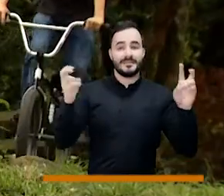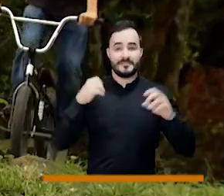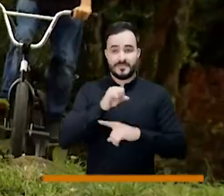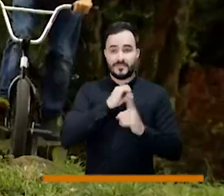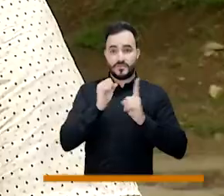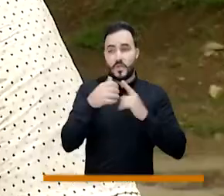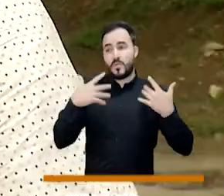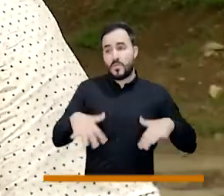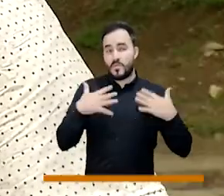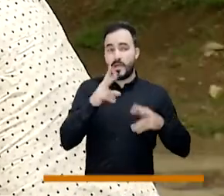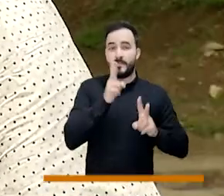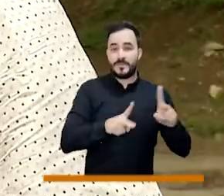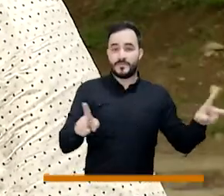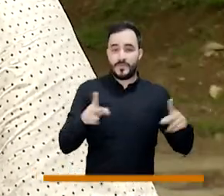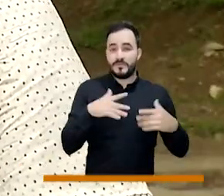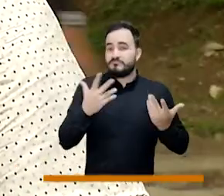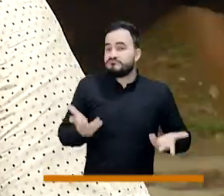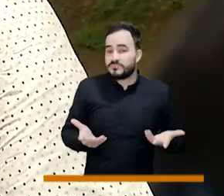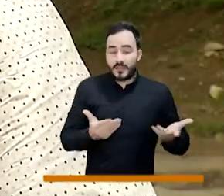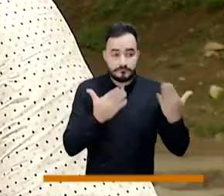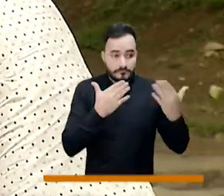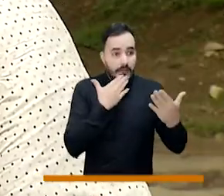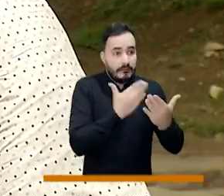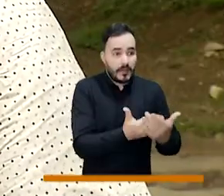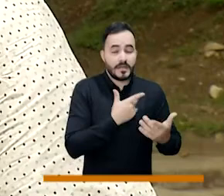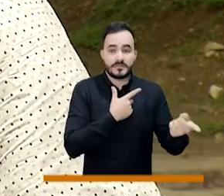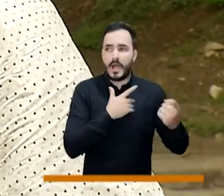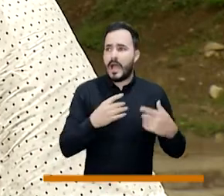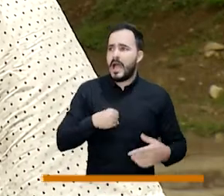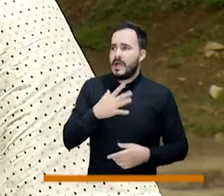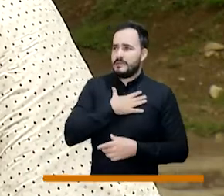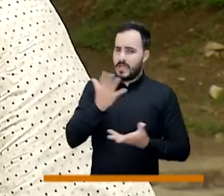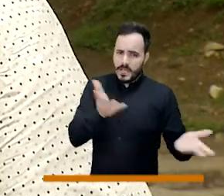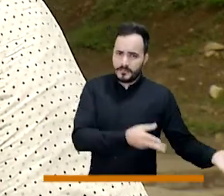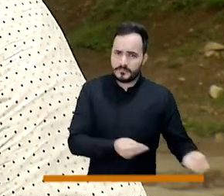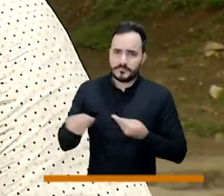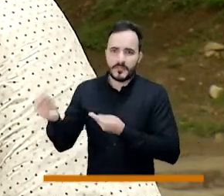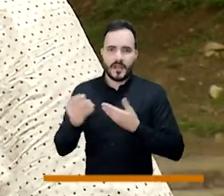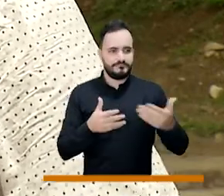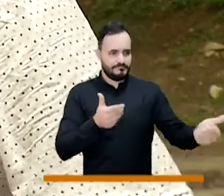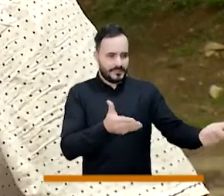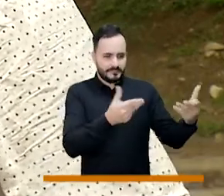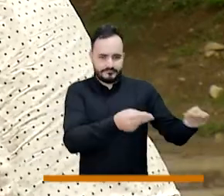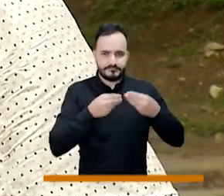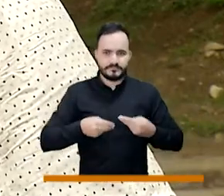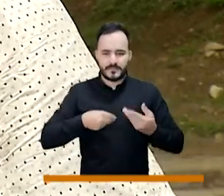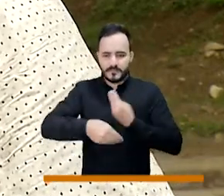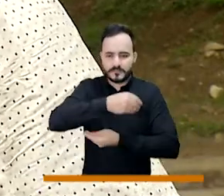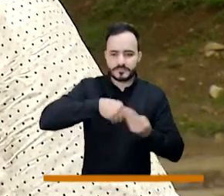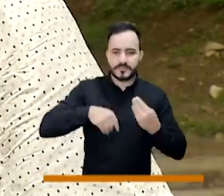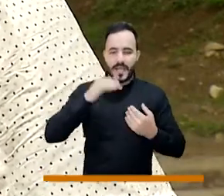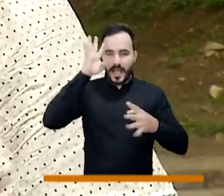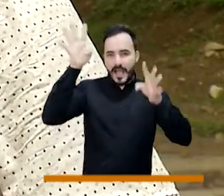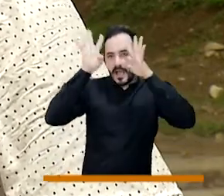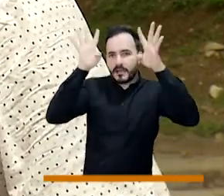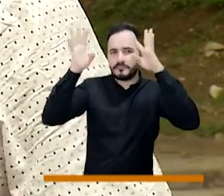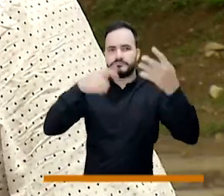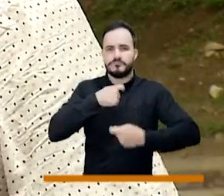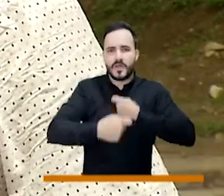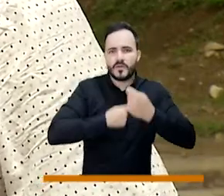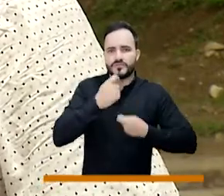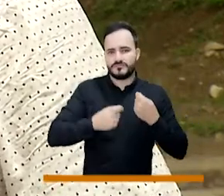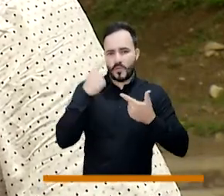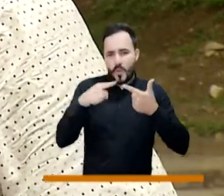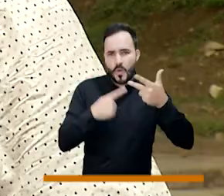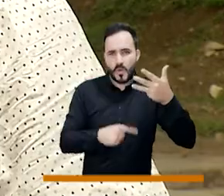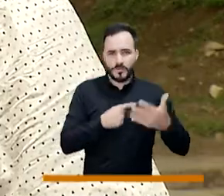hoy son desechos, para otras personas, por ejemplo, lo que les contaba ahora, pueden ser oportunidades de crear y de desarrollar sus